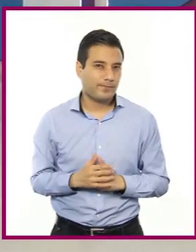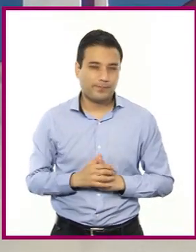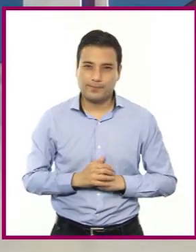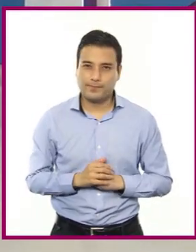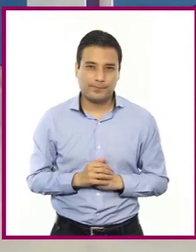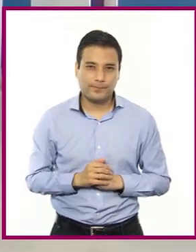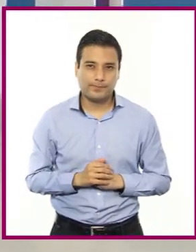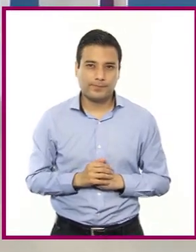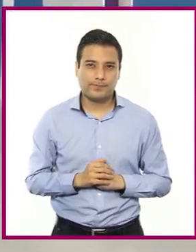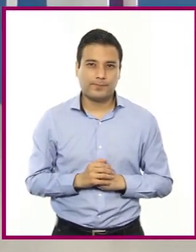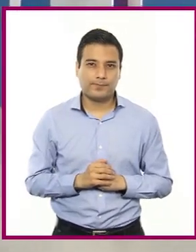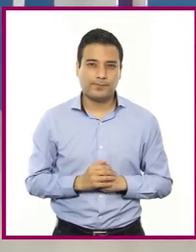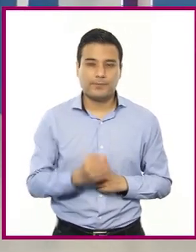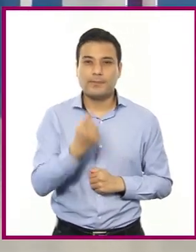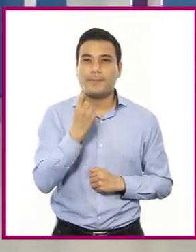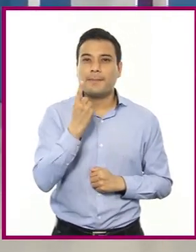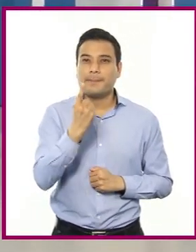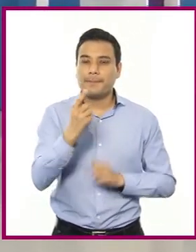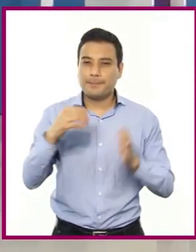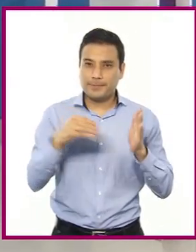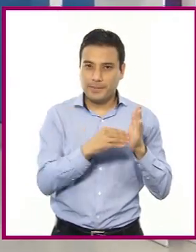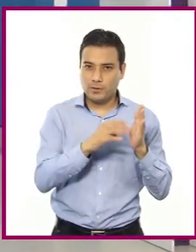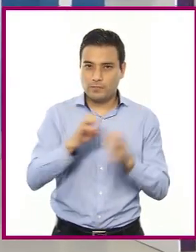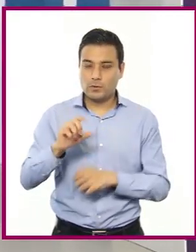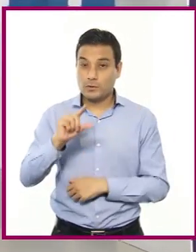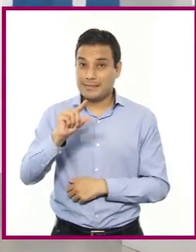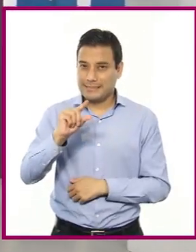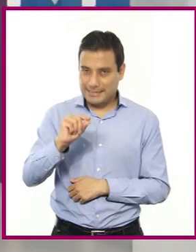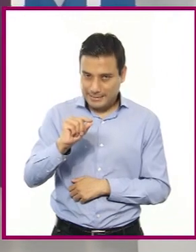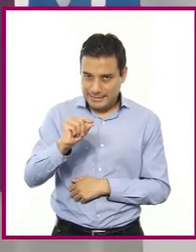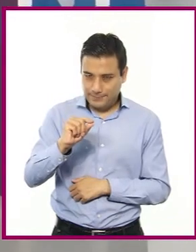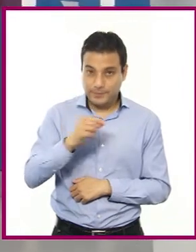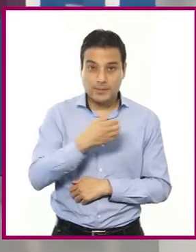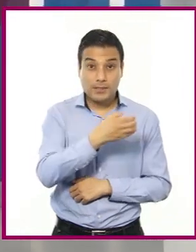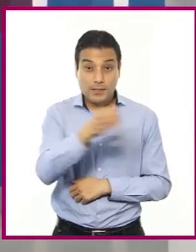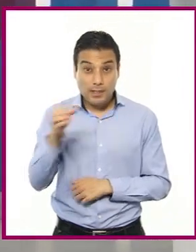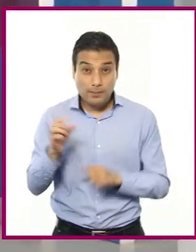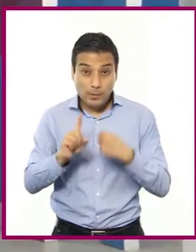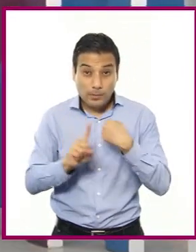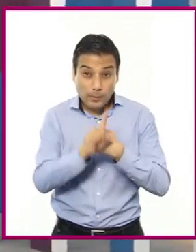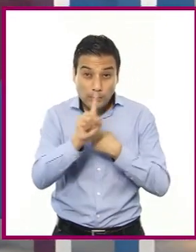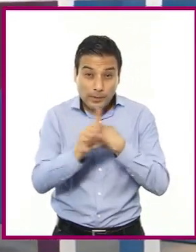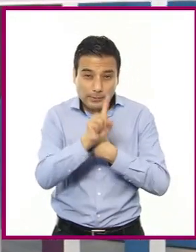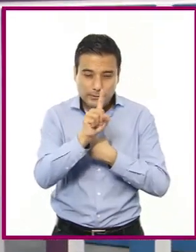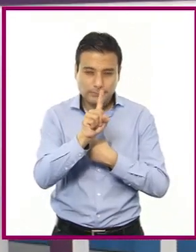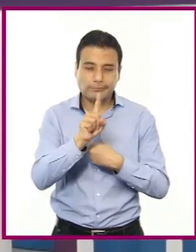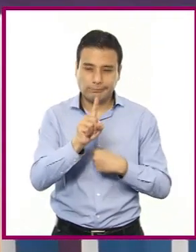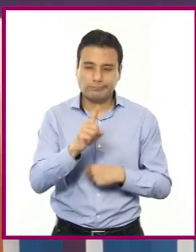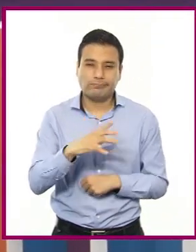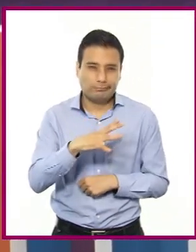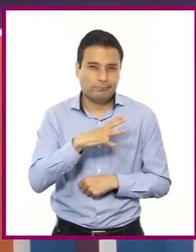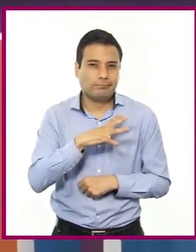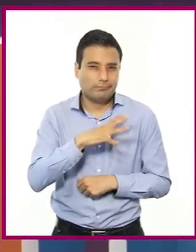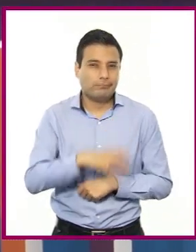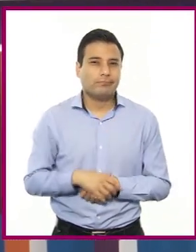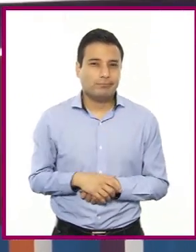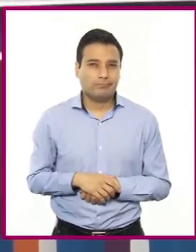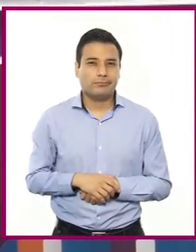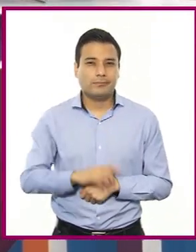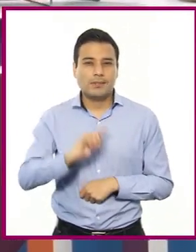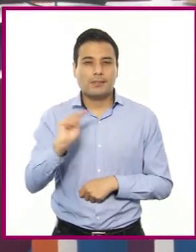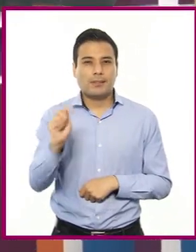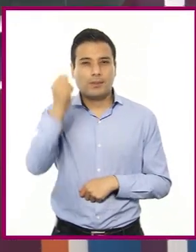En la década de los años 70, la crisis del campo mexicano fue inevitable. Las nuevas